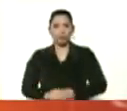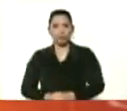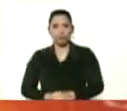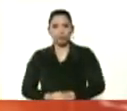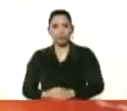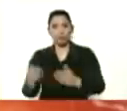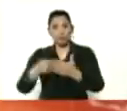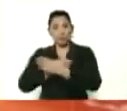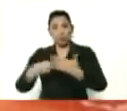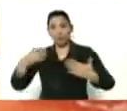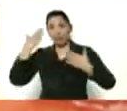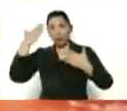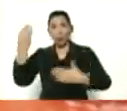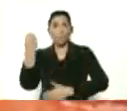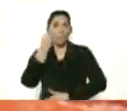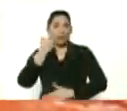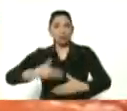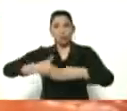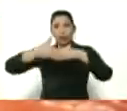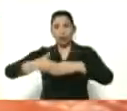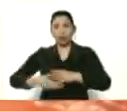Eliminar el saludo con beso o mano,